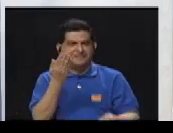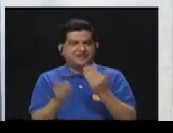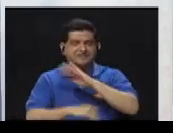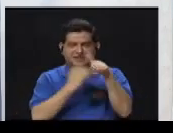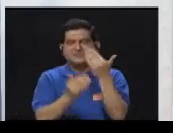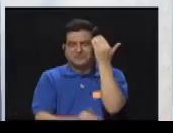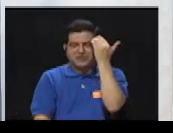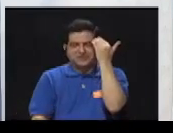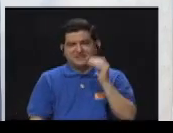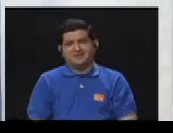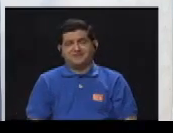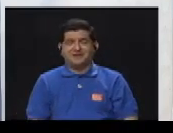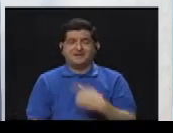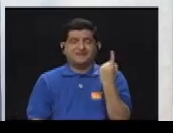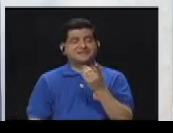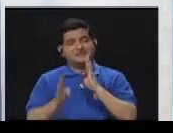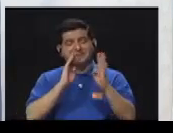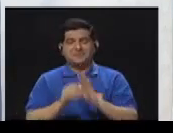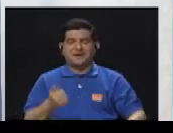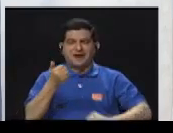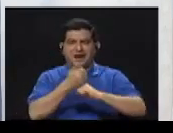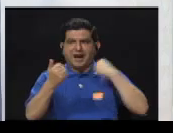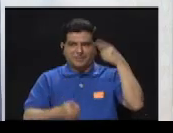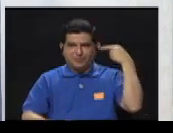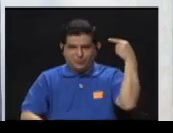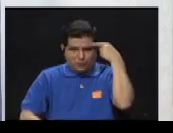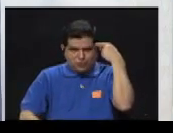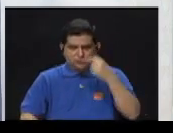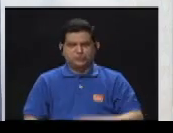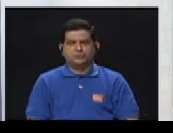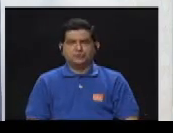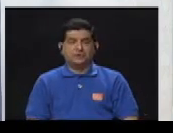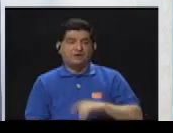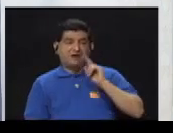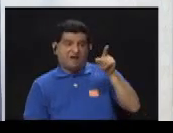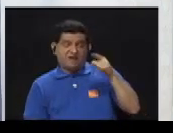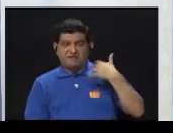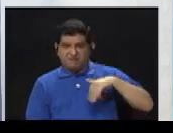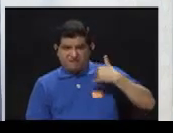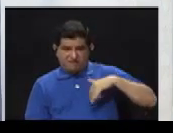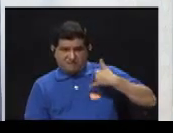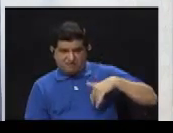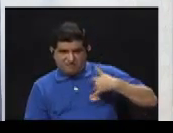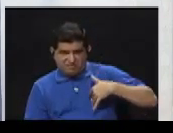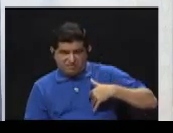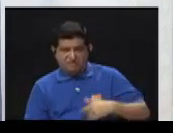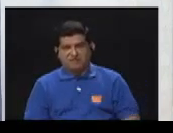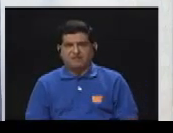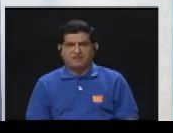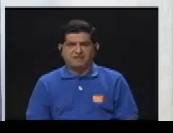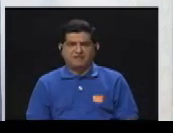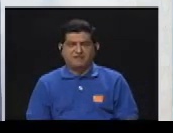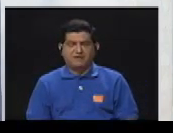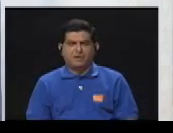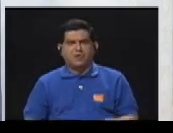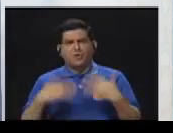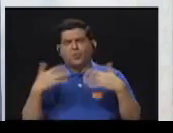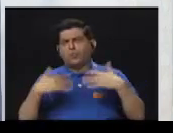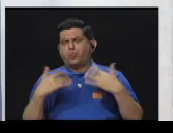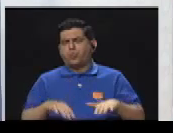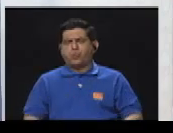Y lo que todos sabemos, ¿verdad? Que tantas veces se ha tratado acá, que es el apoyo del Estado. Claro. Que allá, por ejemplo, en Argentina es... Y